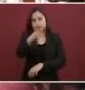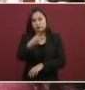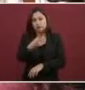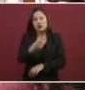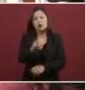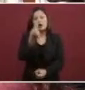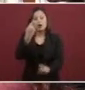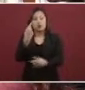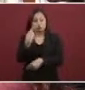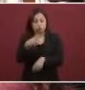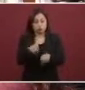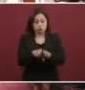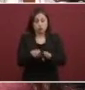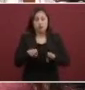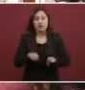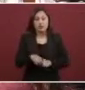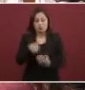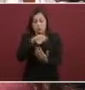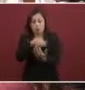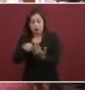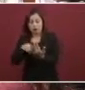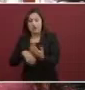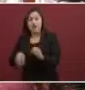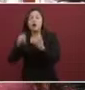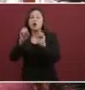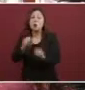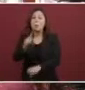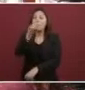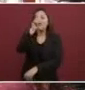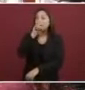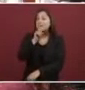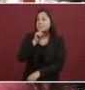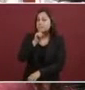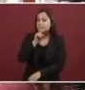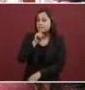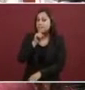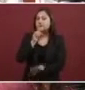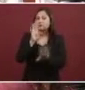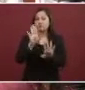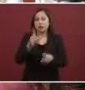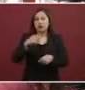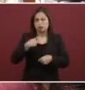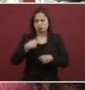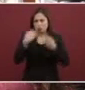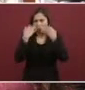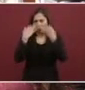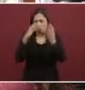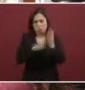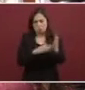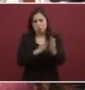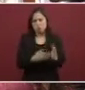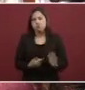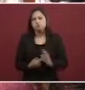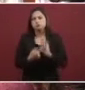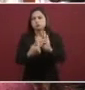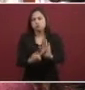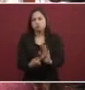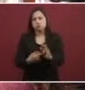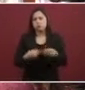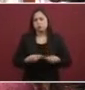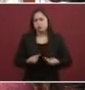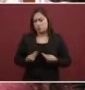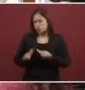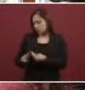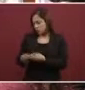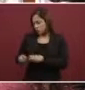saben leer o mienten malintencionadamente. Le traigo varios documentos. Aquí a dos colegas les pedí que lo